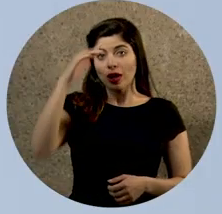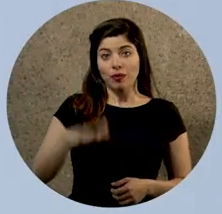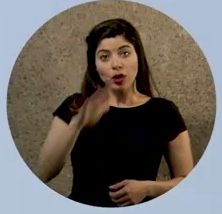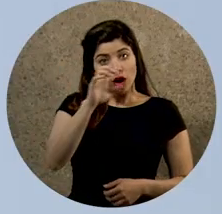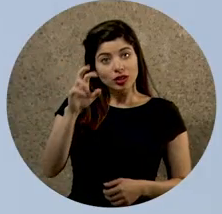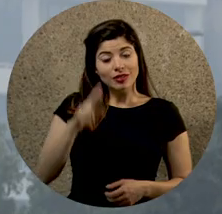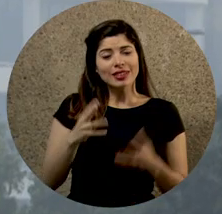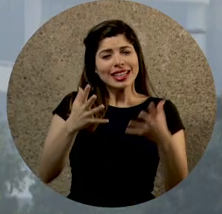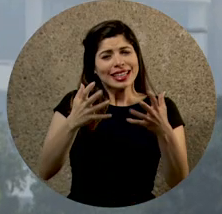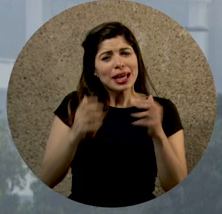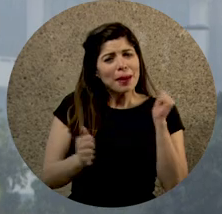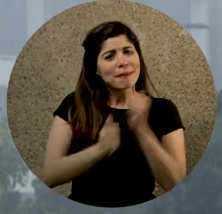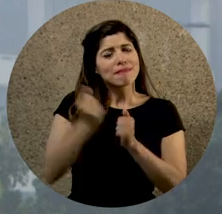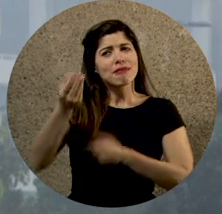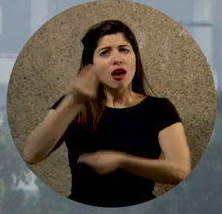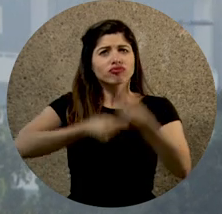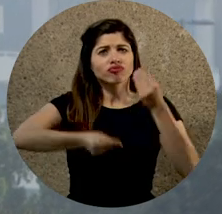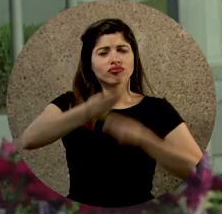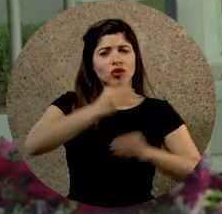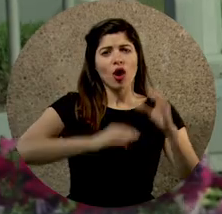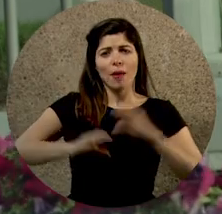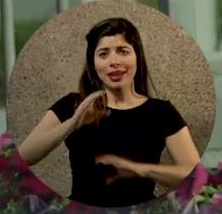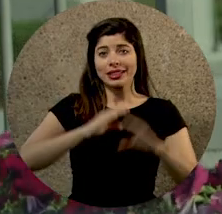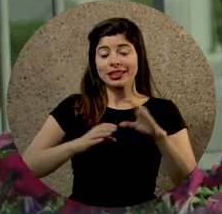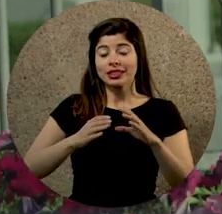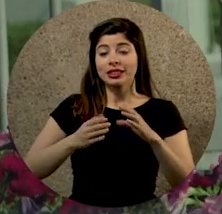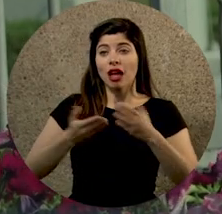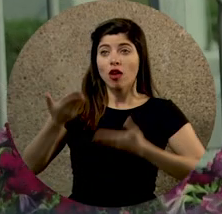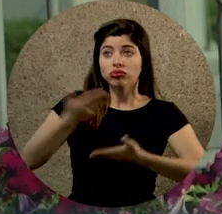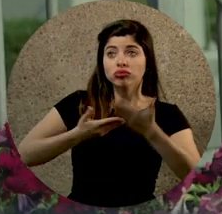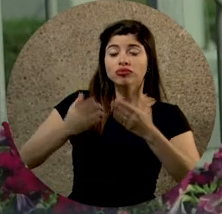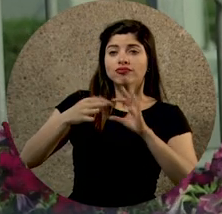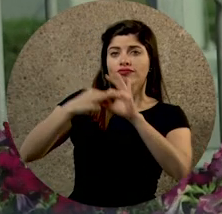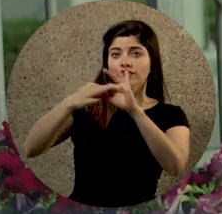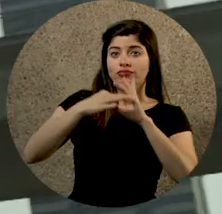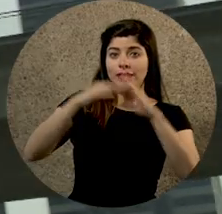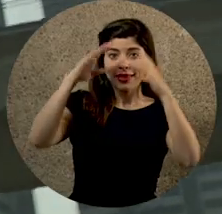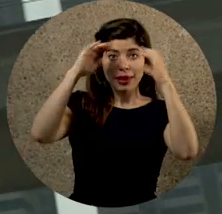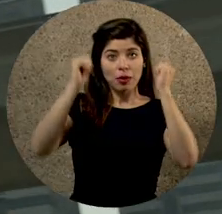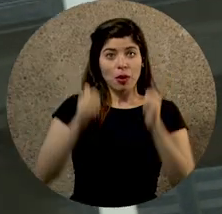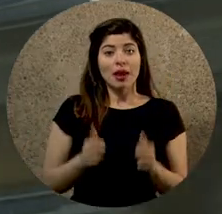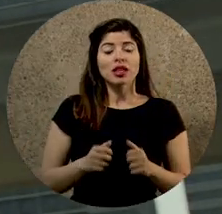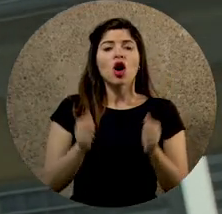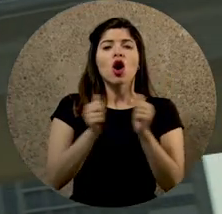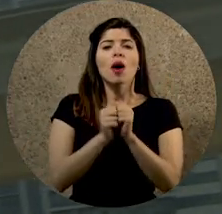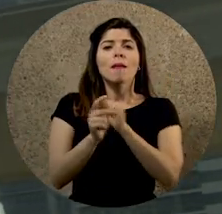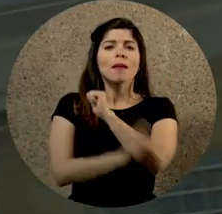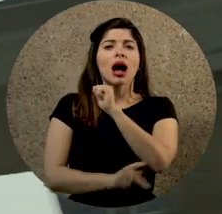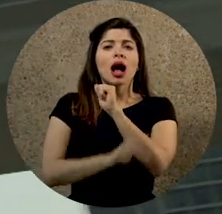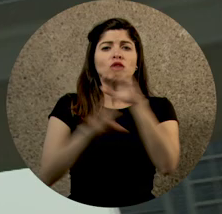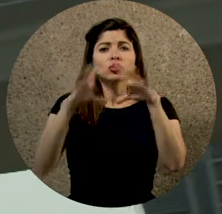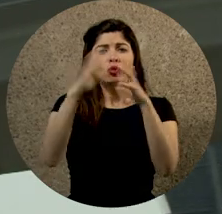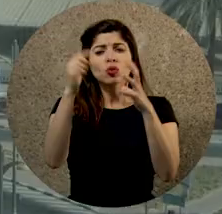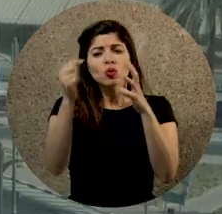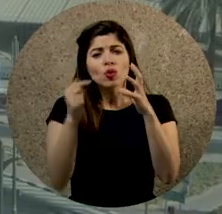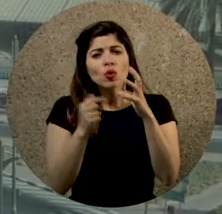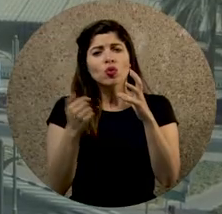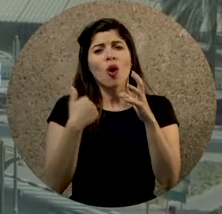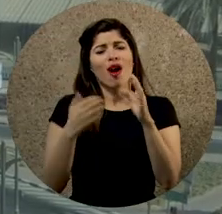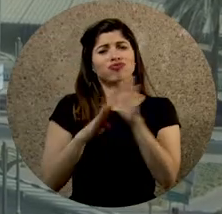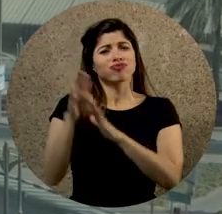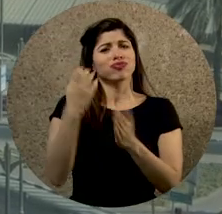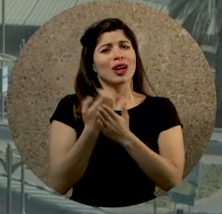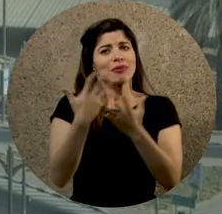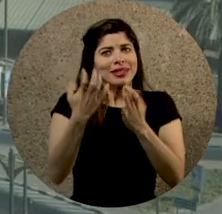El gobierno de Costa Rica quiere aumentar el intercambio comercial, la cooperación y las relaciones diplomáticas con regiones del mundo de enorme